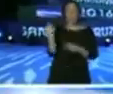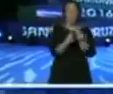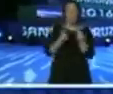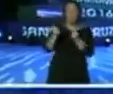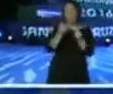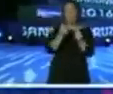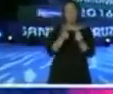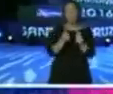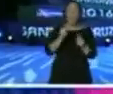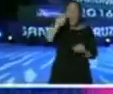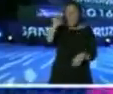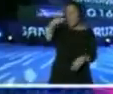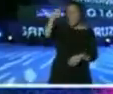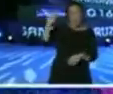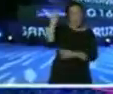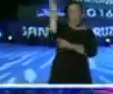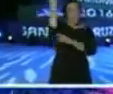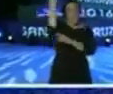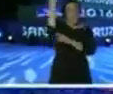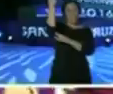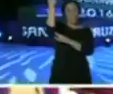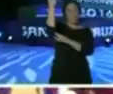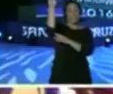Cruz. El recorrine,